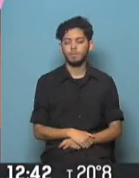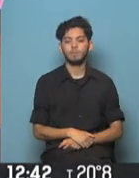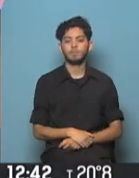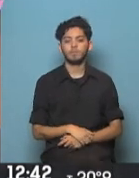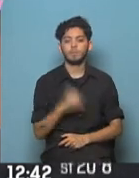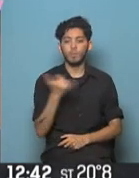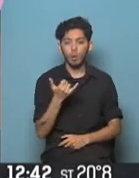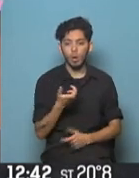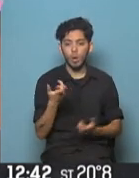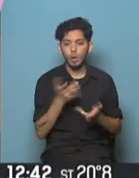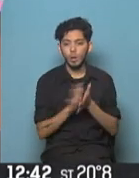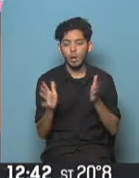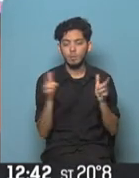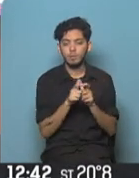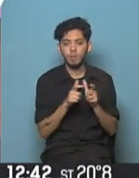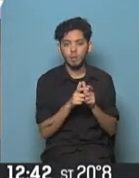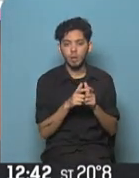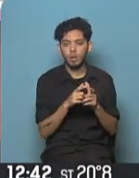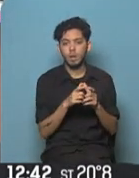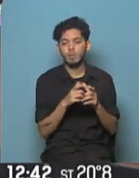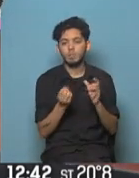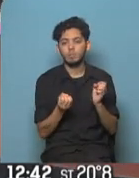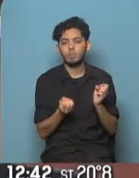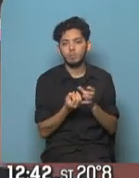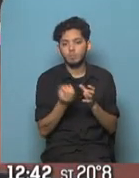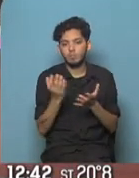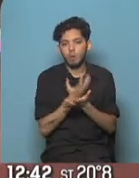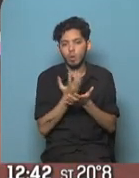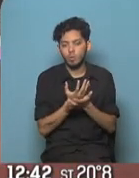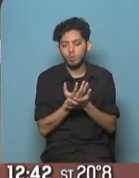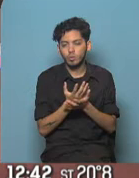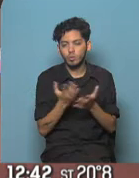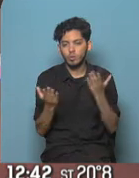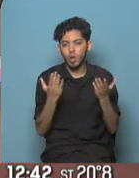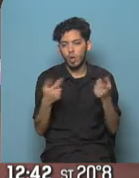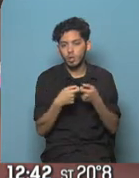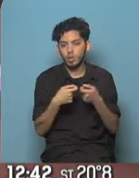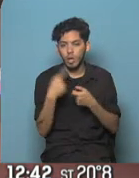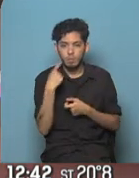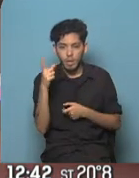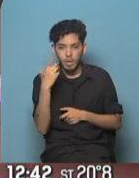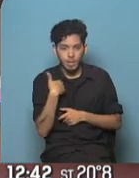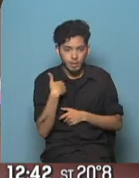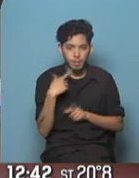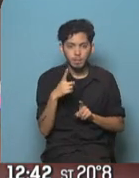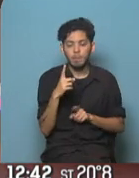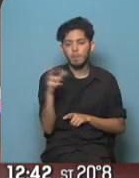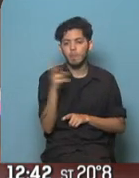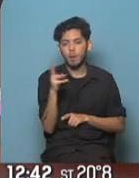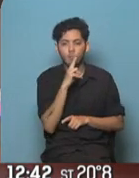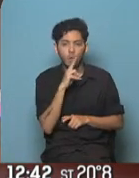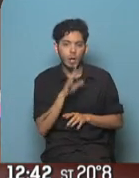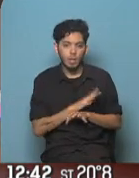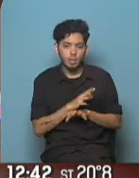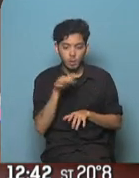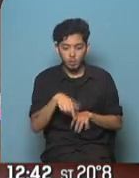Este jueves se estrena una película que es una coproducción entre España y Argentina, que es la primera película de ficción de Meritxell con Lela Aparicio. Está